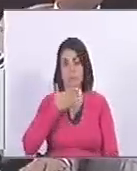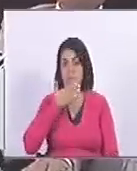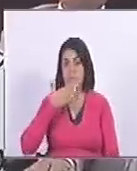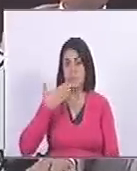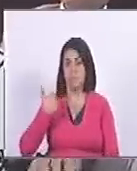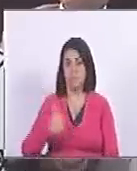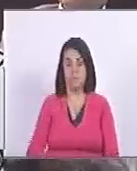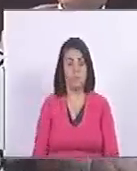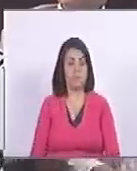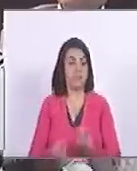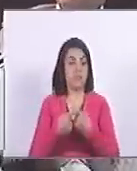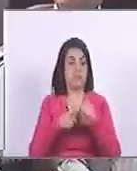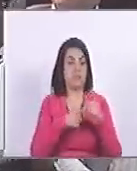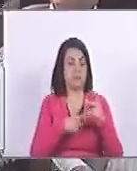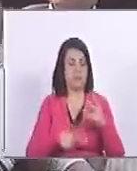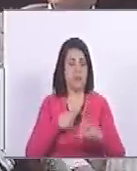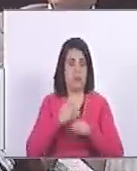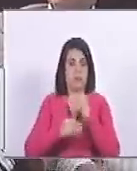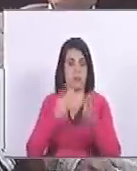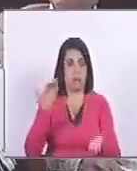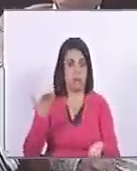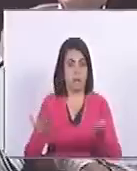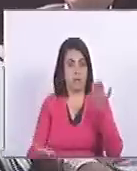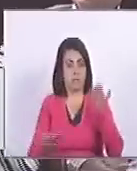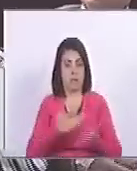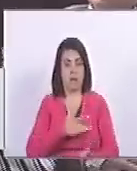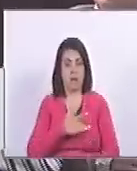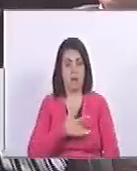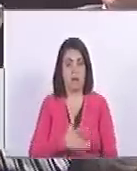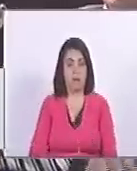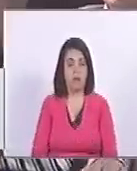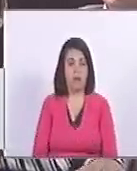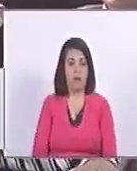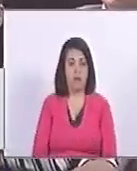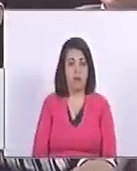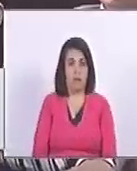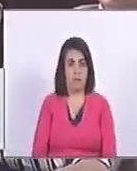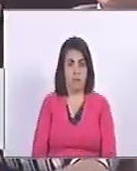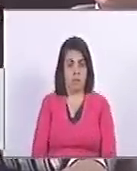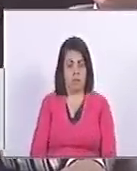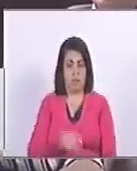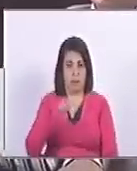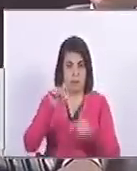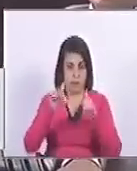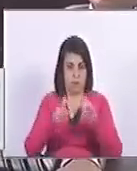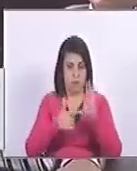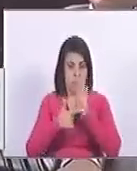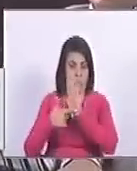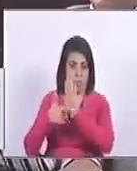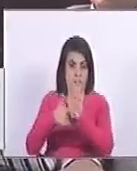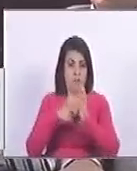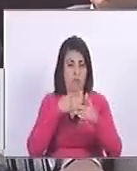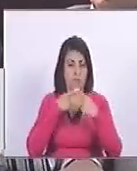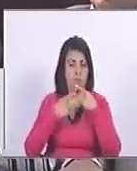mejorar distintas situaciones de desequilibrios emocionales. He allí la manifestación, como bien